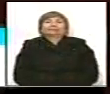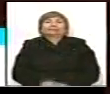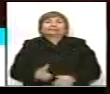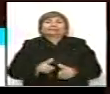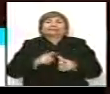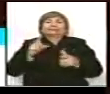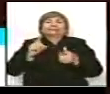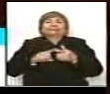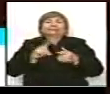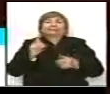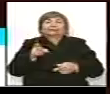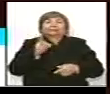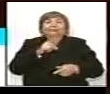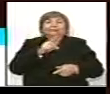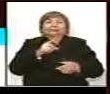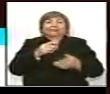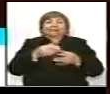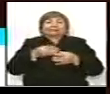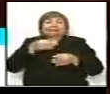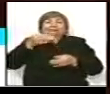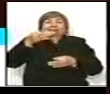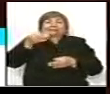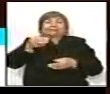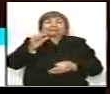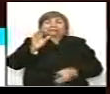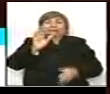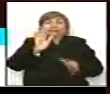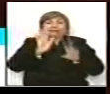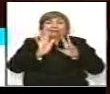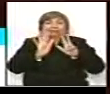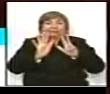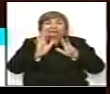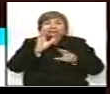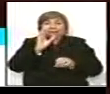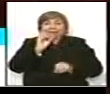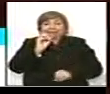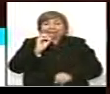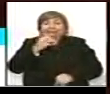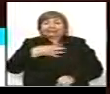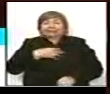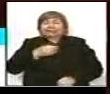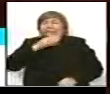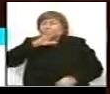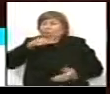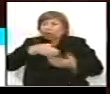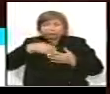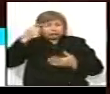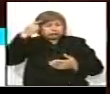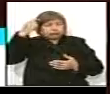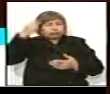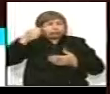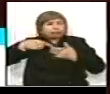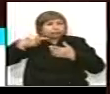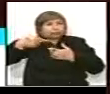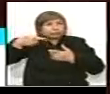Entonces, ustedes se adelantan hasta los 80 años imaginándose todo lo que hacen en el